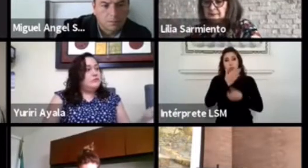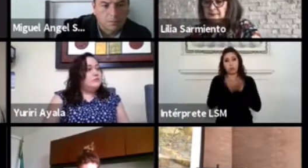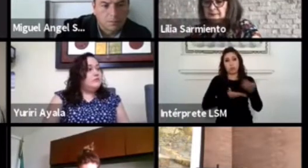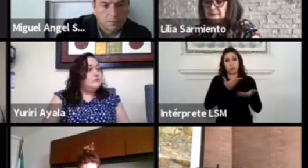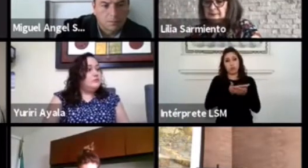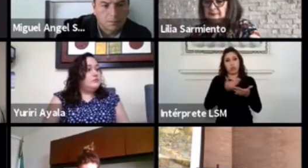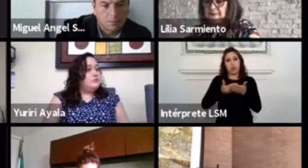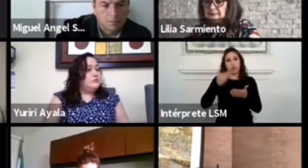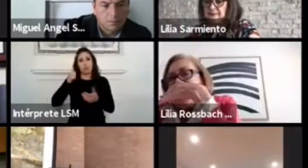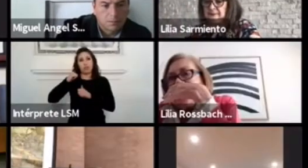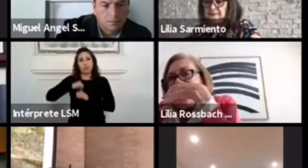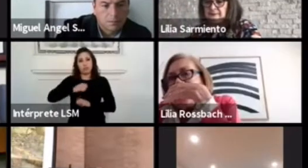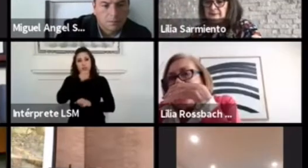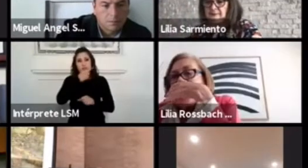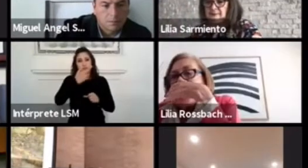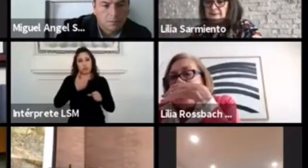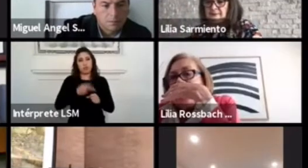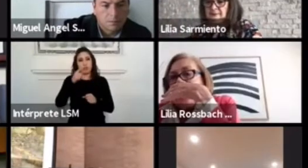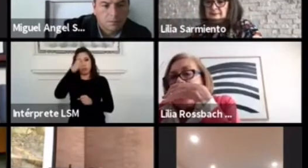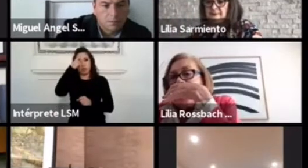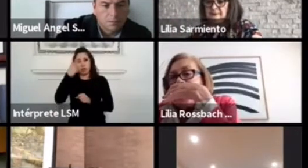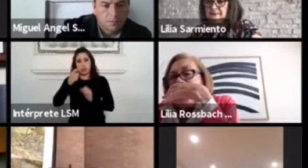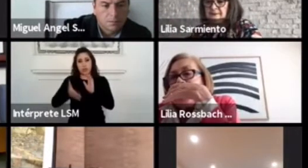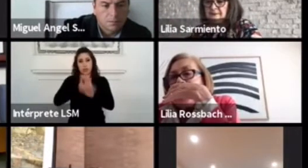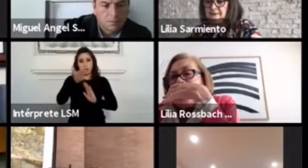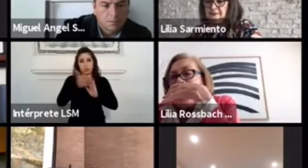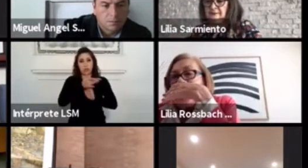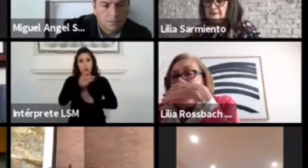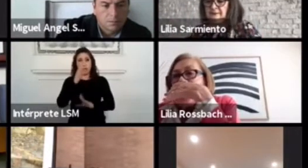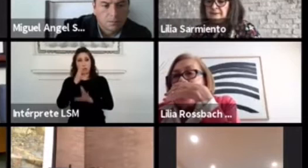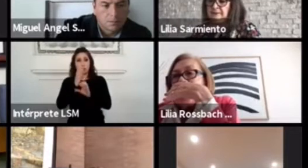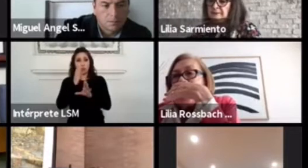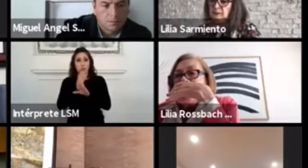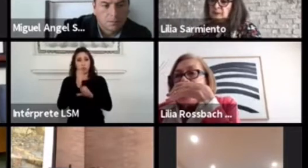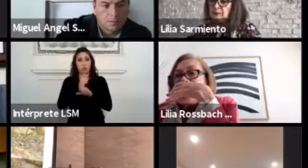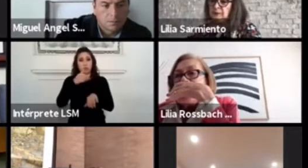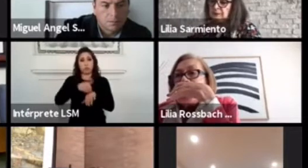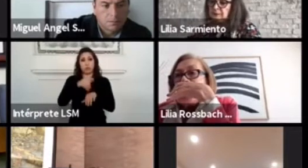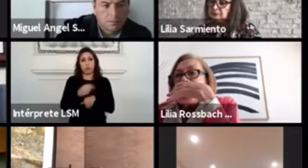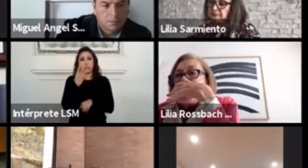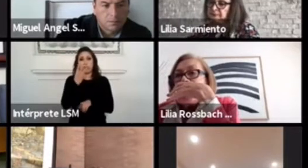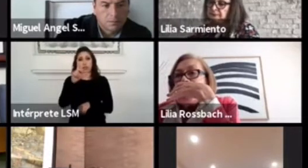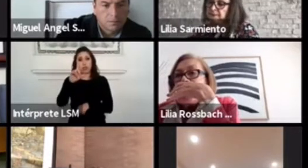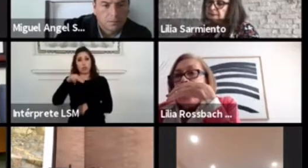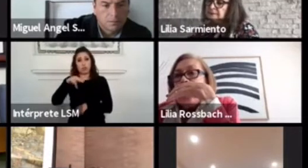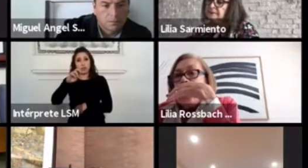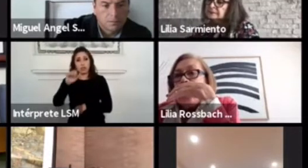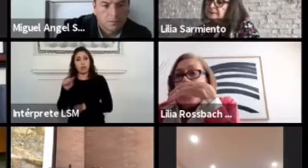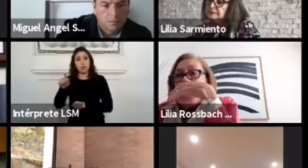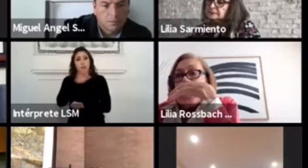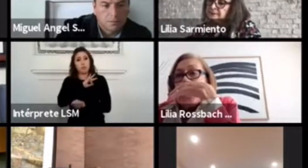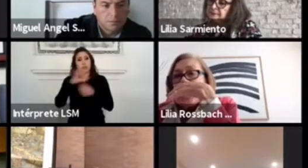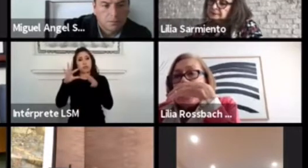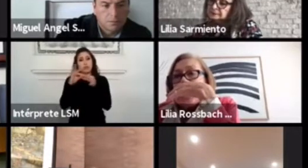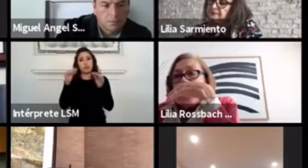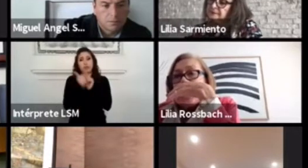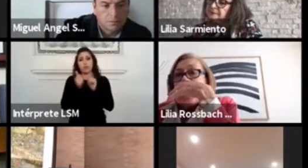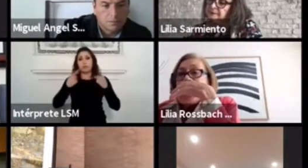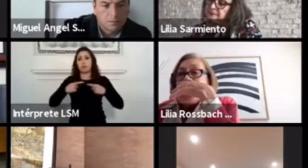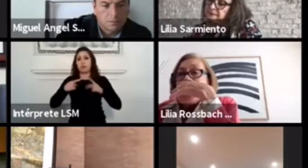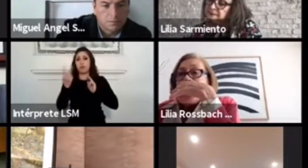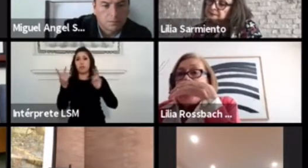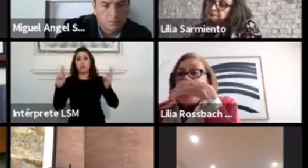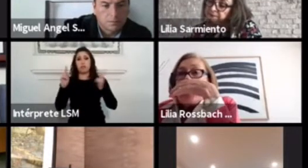mencionadas encargadas de esta obra informen a los vecinos residentes para que tengan claridad ante las